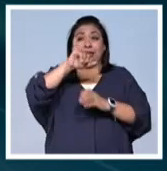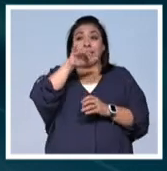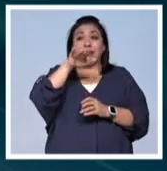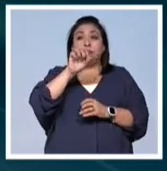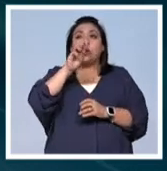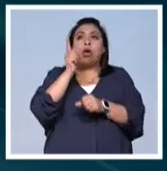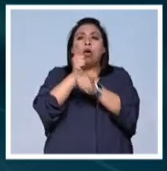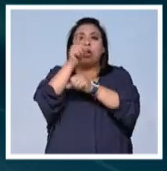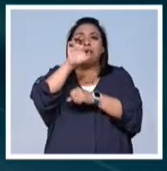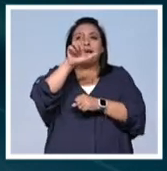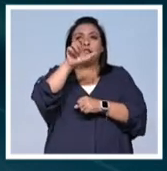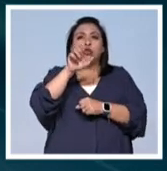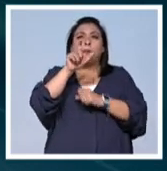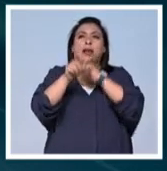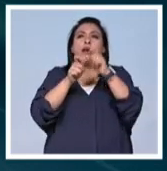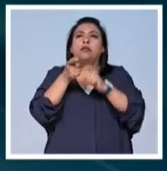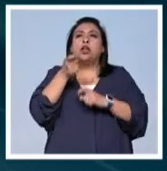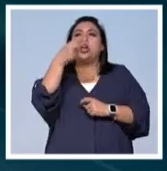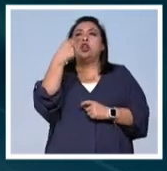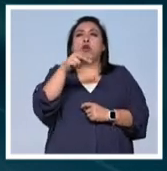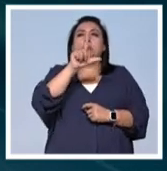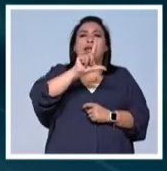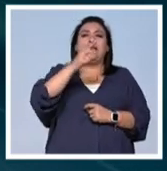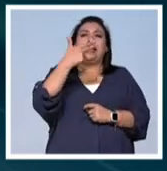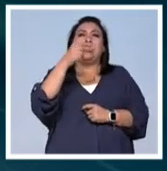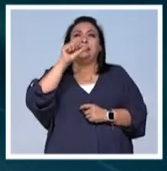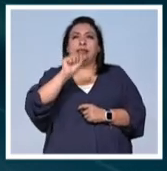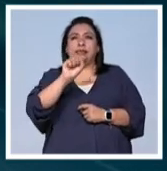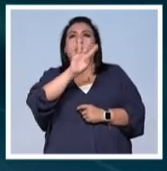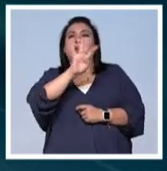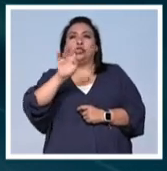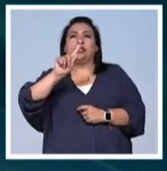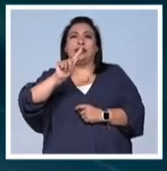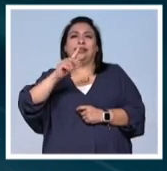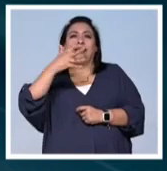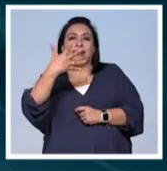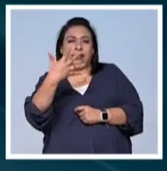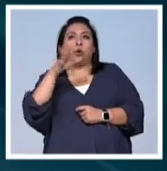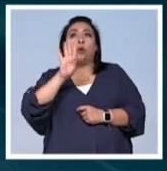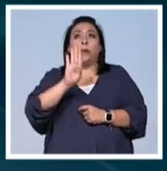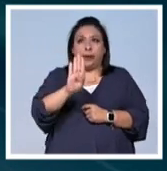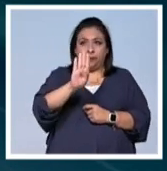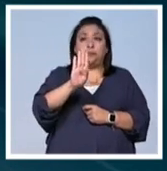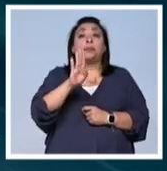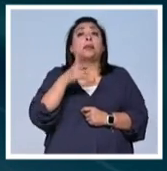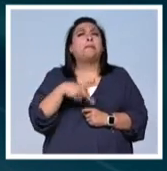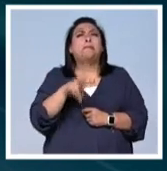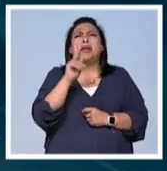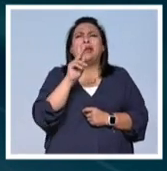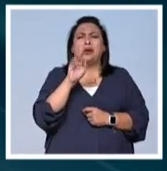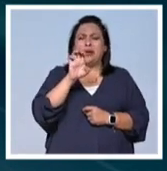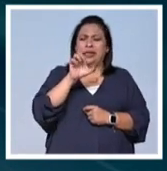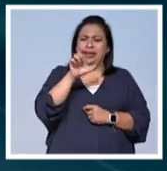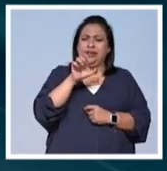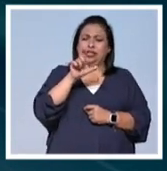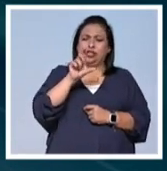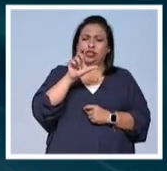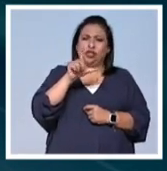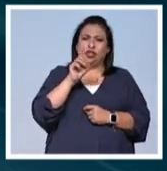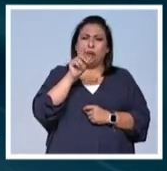un exoplaneta que ahora será conocido como El lhs-475b pero que es un exoplaneta